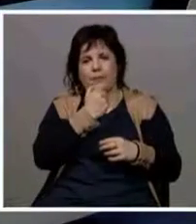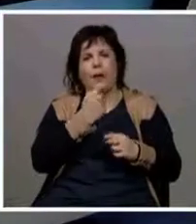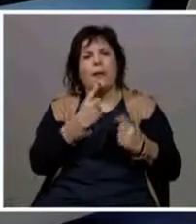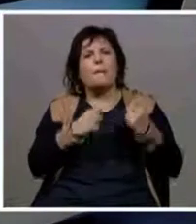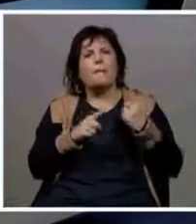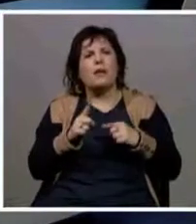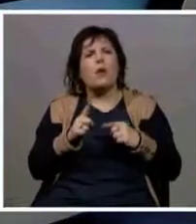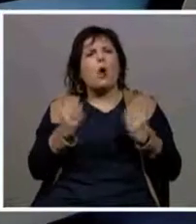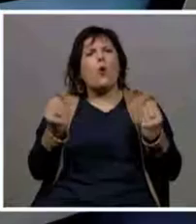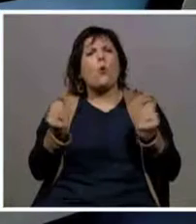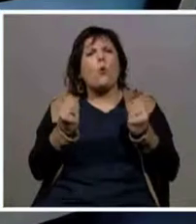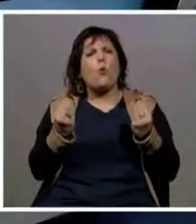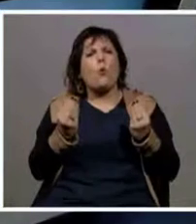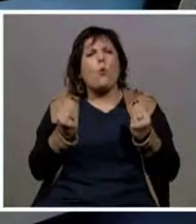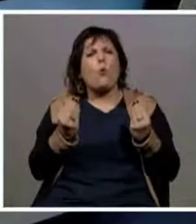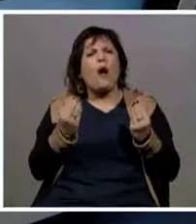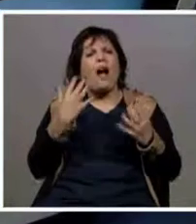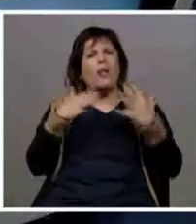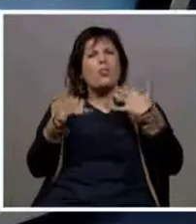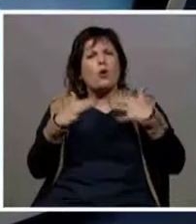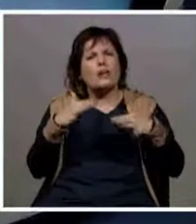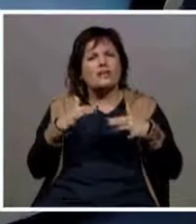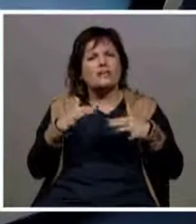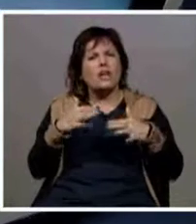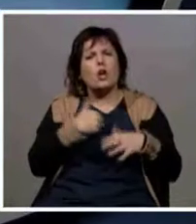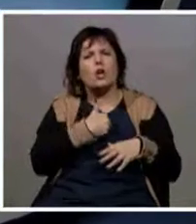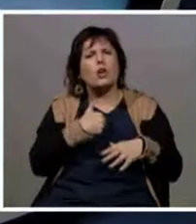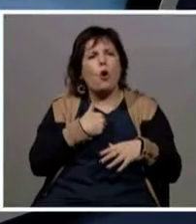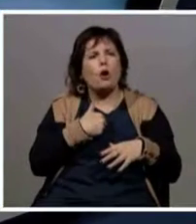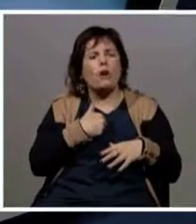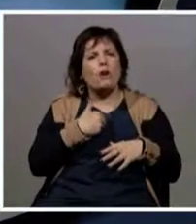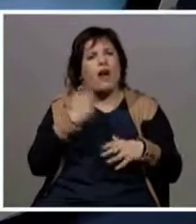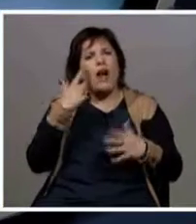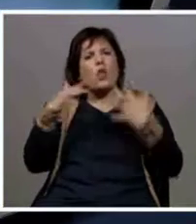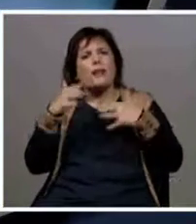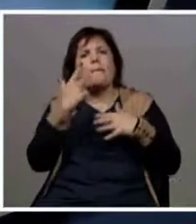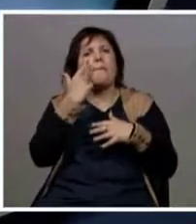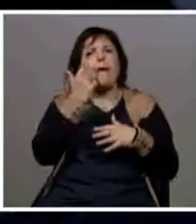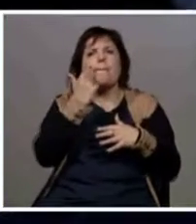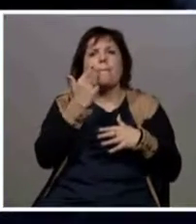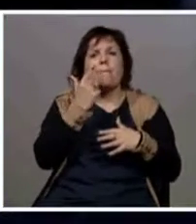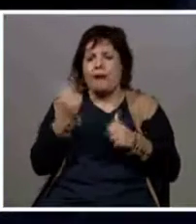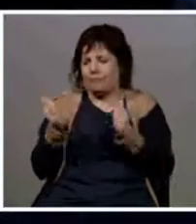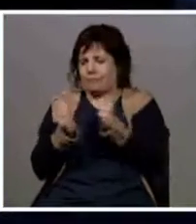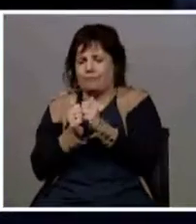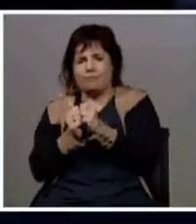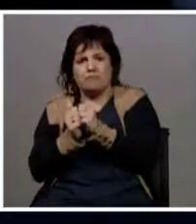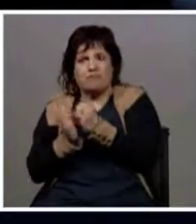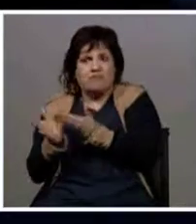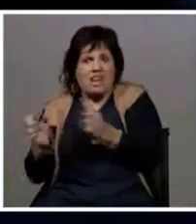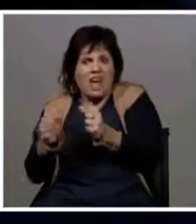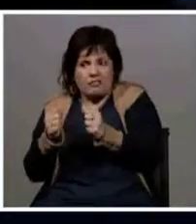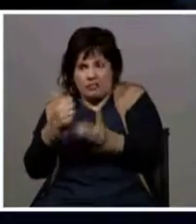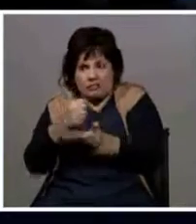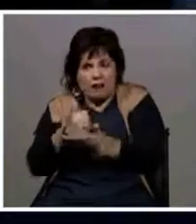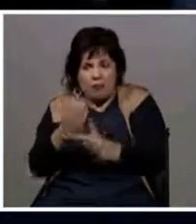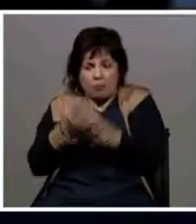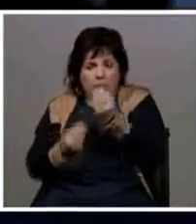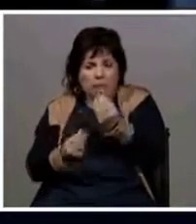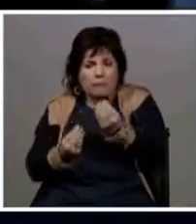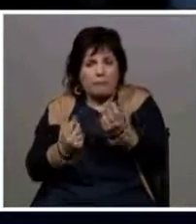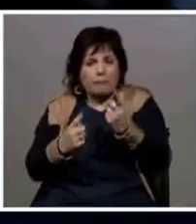cuáles estas adolescentes cuál es el rol de los de los adolescentes o de los papás se vienen casos si están no